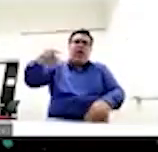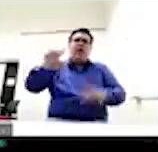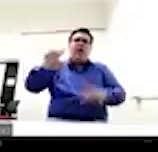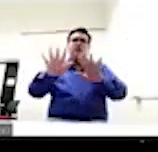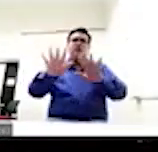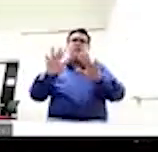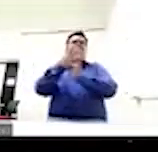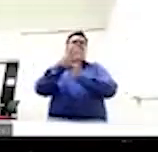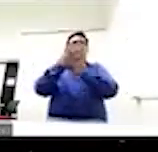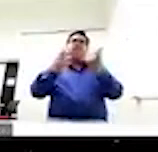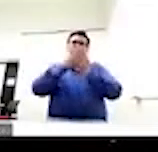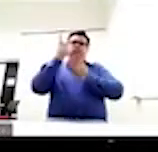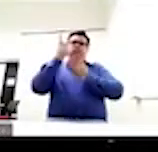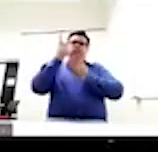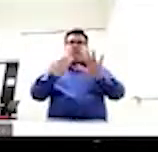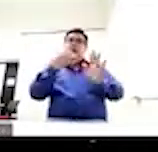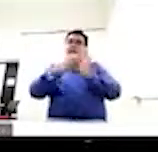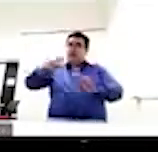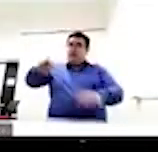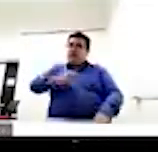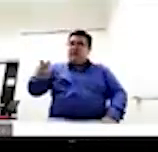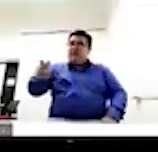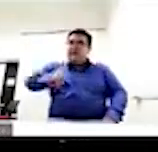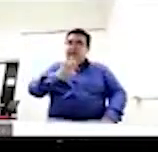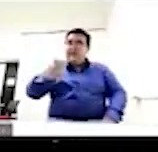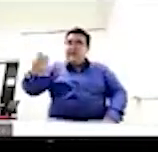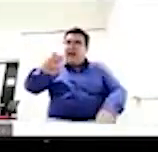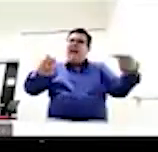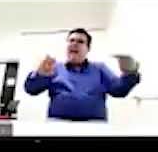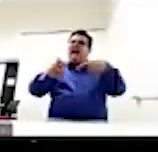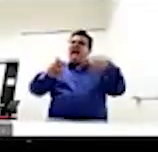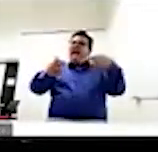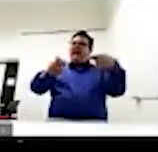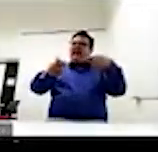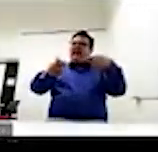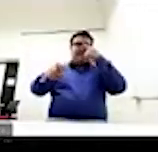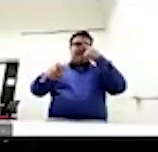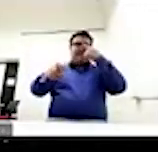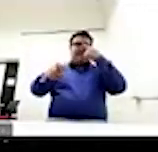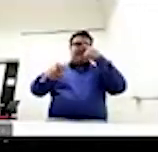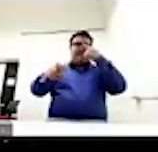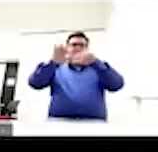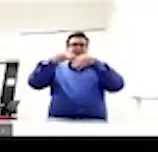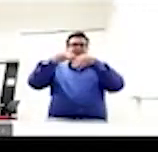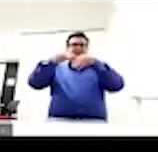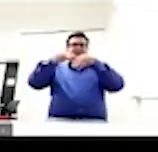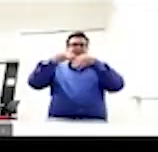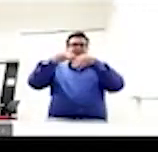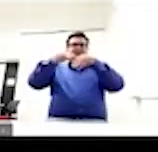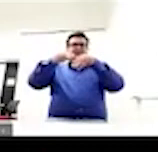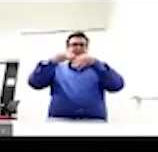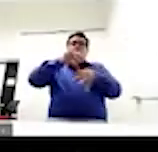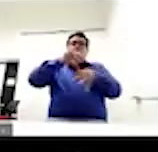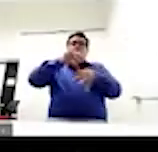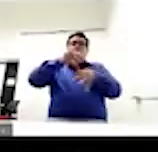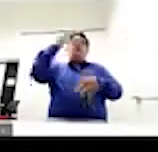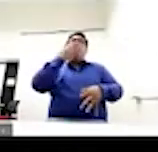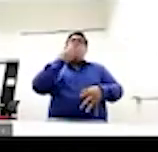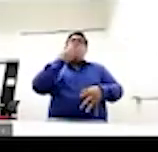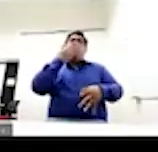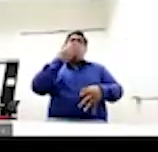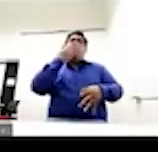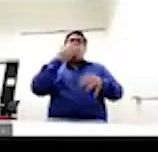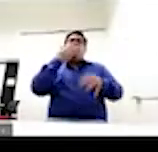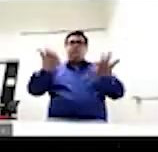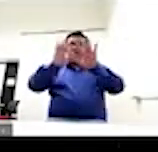La serpiente es el animal más importante de la cultura espiritual indígena. Y en este